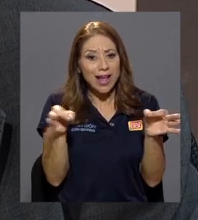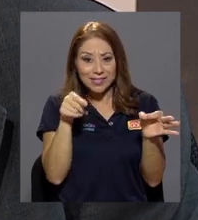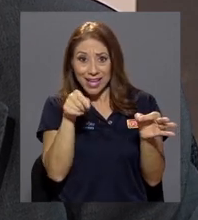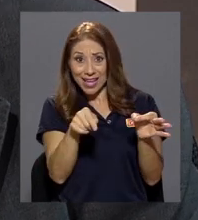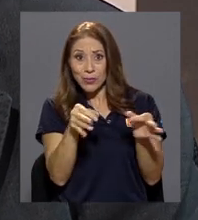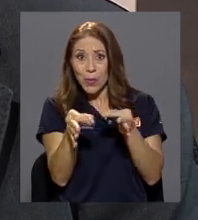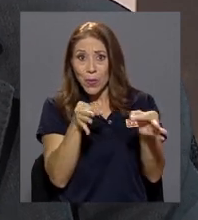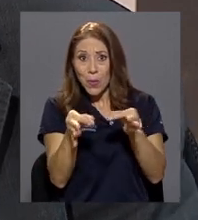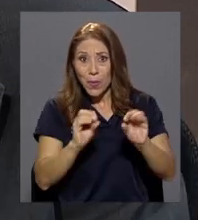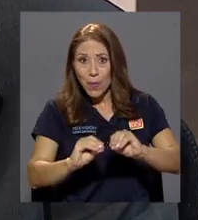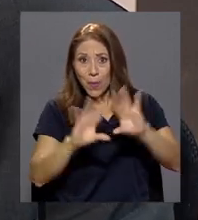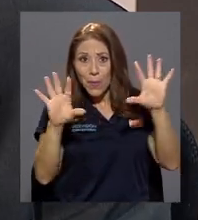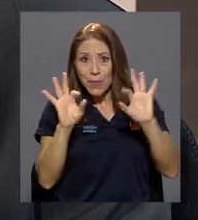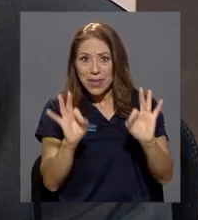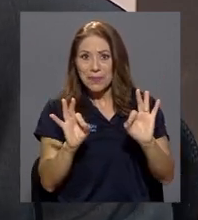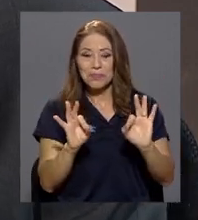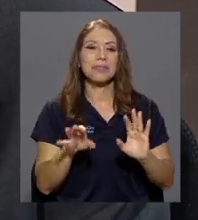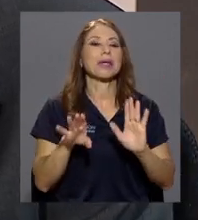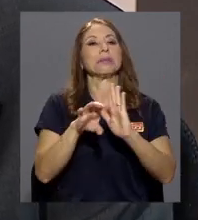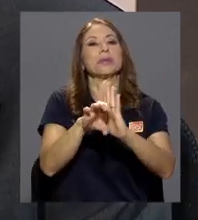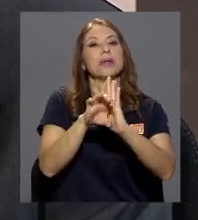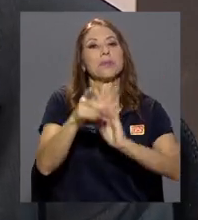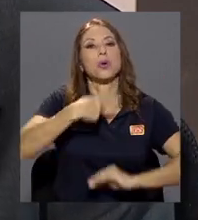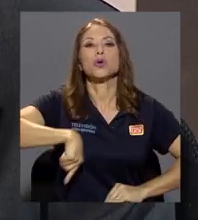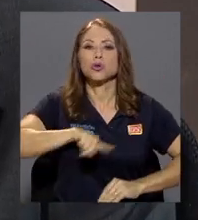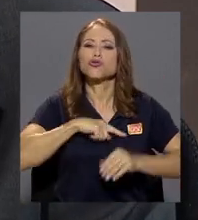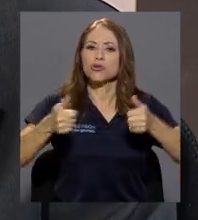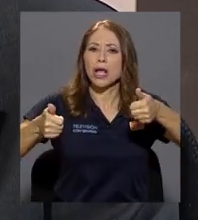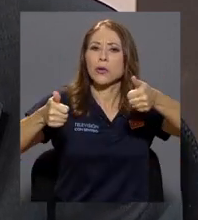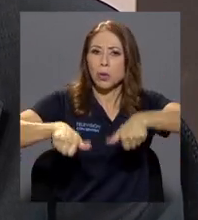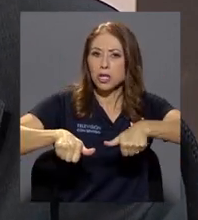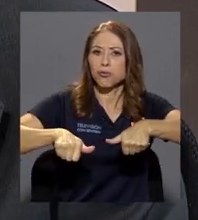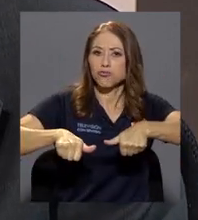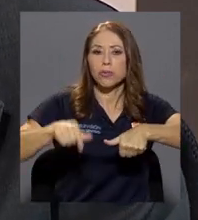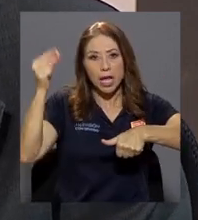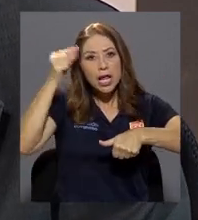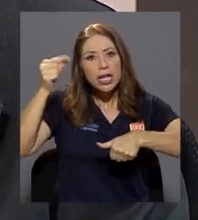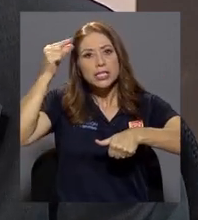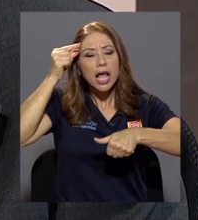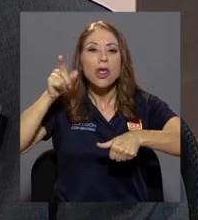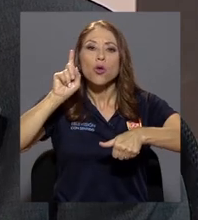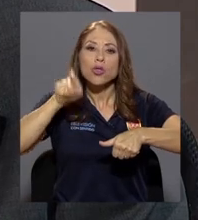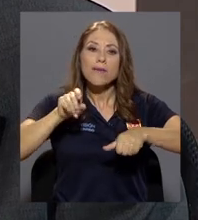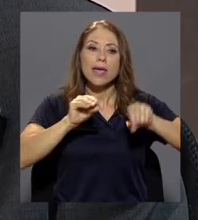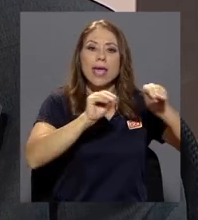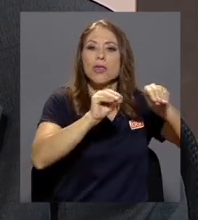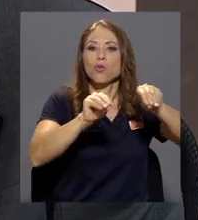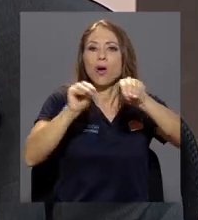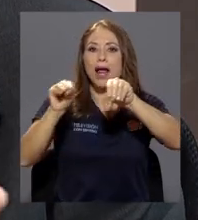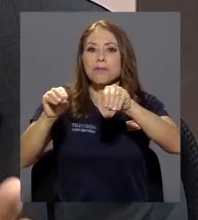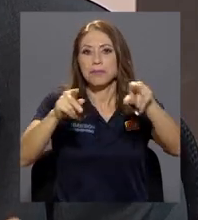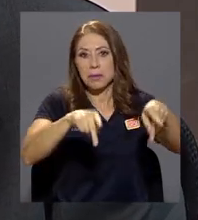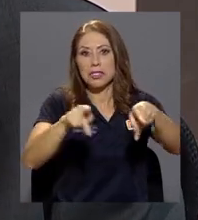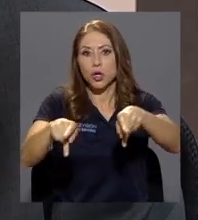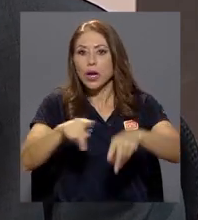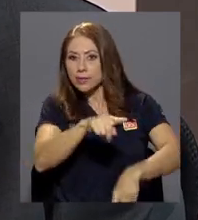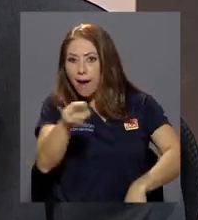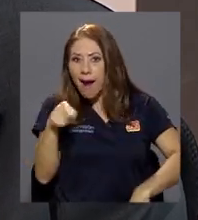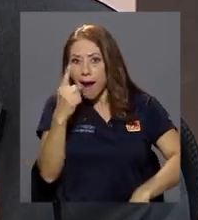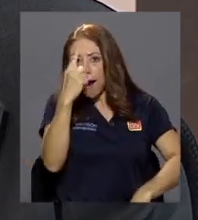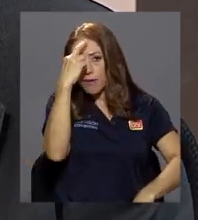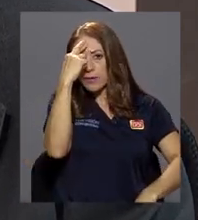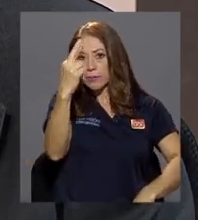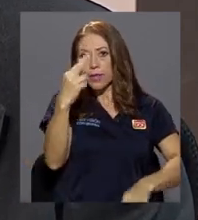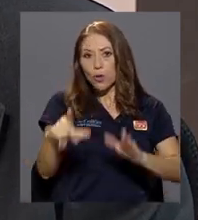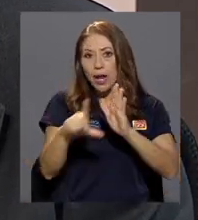esto suponemos que estamos de acuerdo en que el estado va de educar a la ciudadanía en el respeto de la legalidad verdad